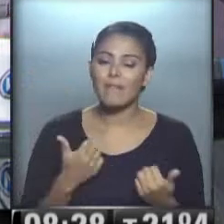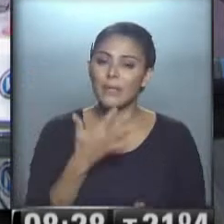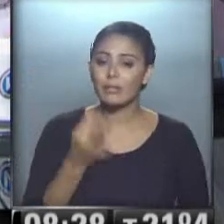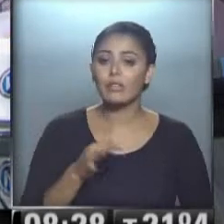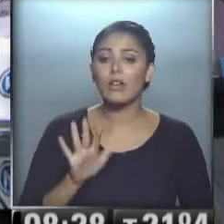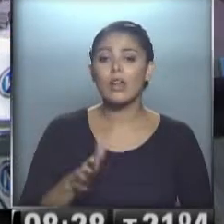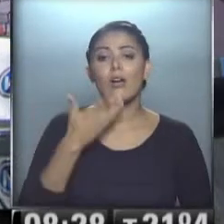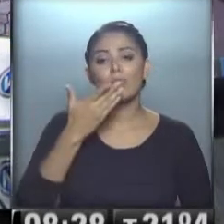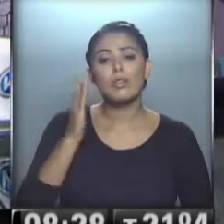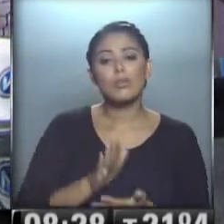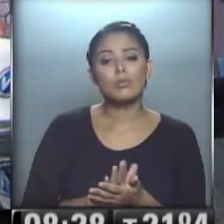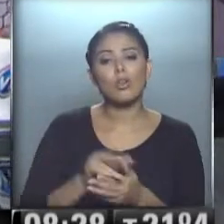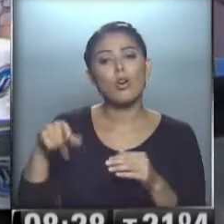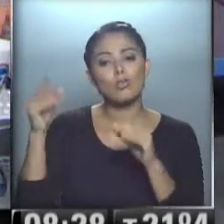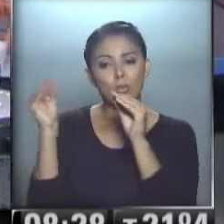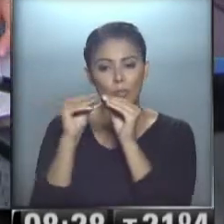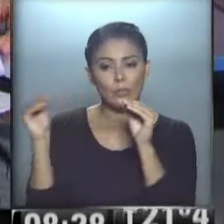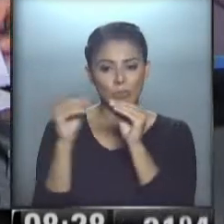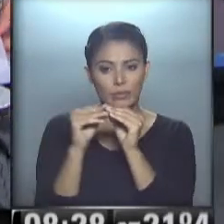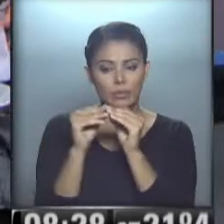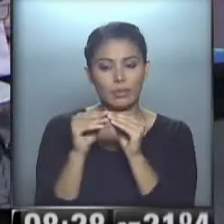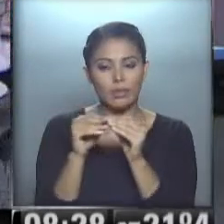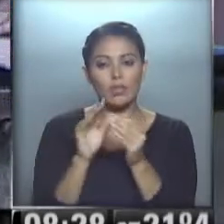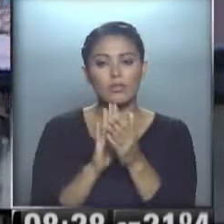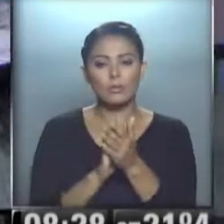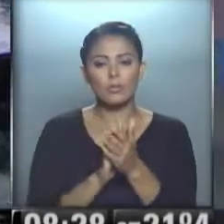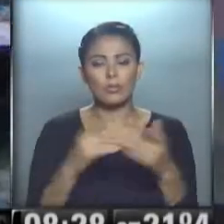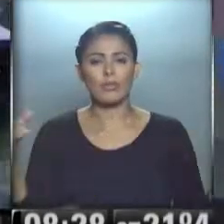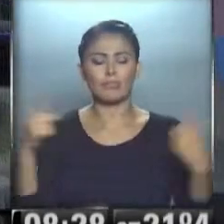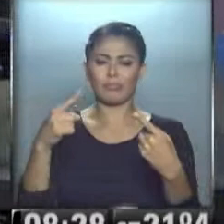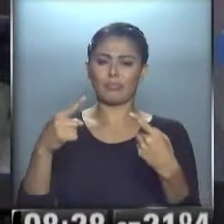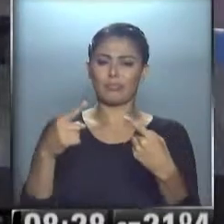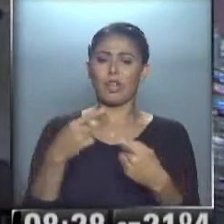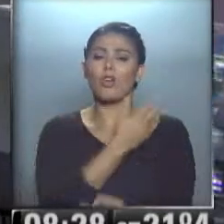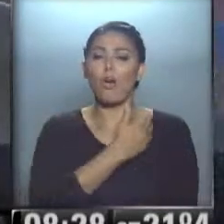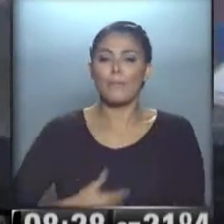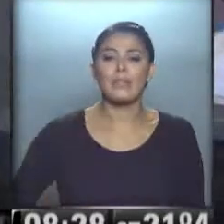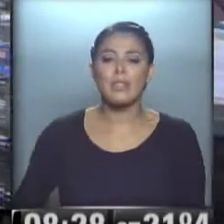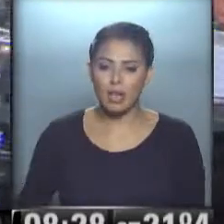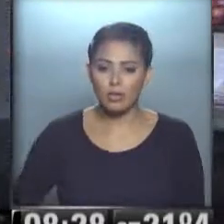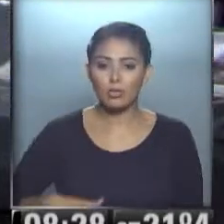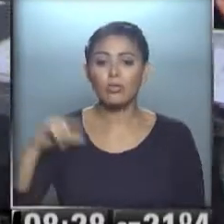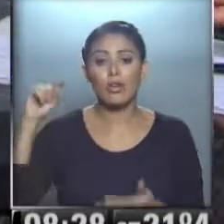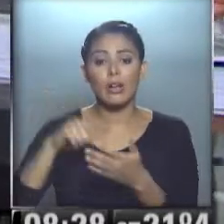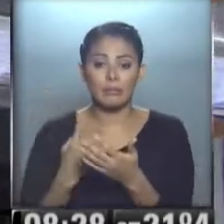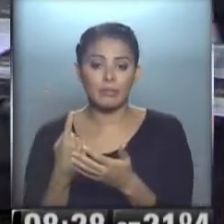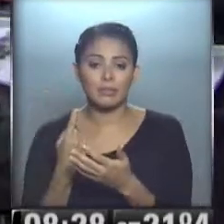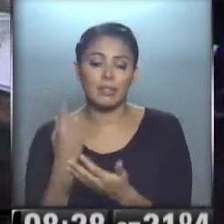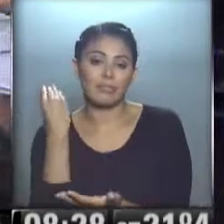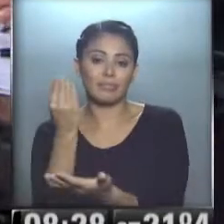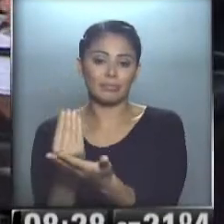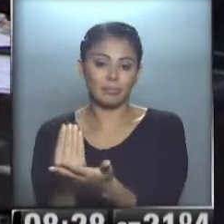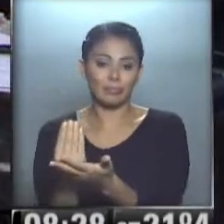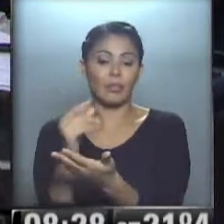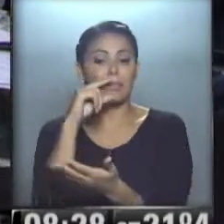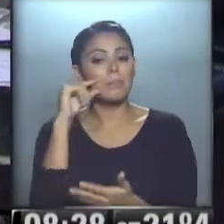pero estábamos conversando con raúl dellatorre al respecto de la incongruencia de que el estado de la ciudad de buenos aires- el representante del estado en